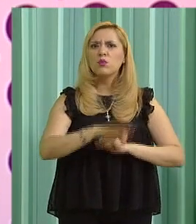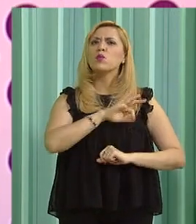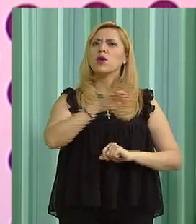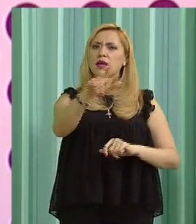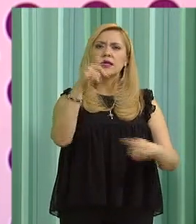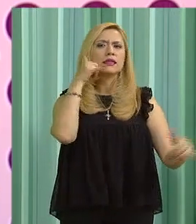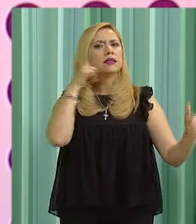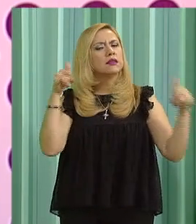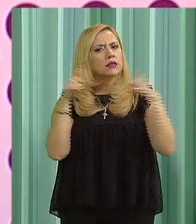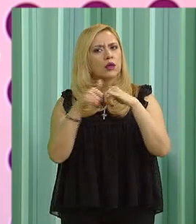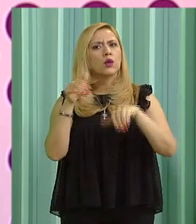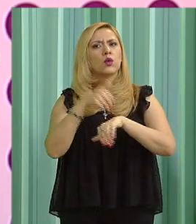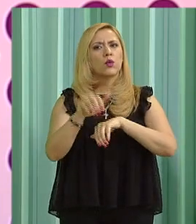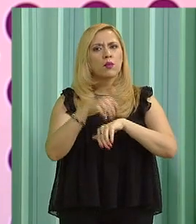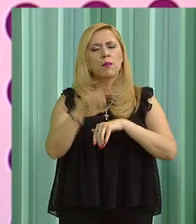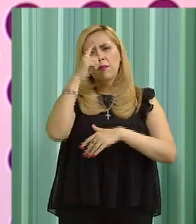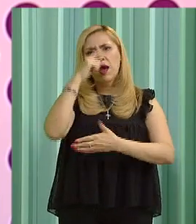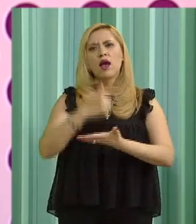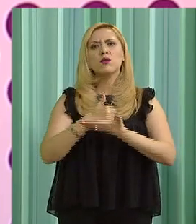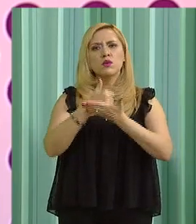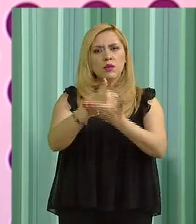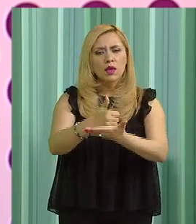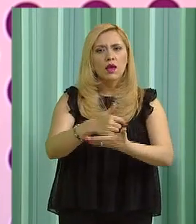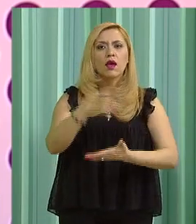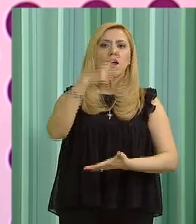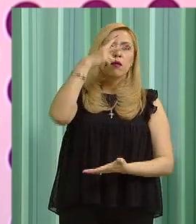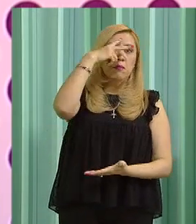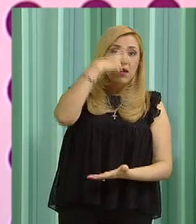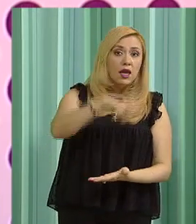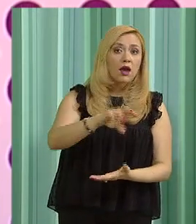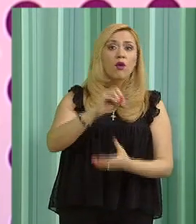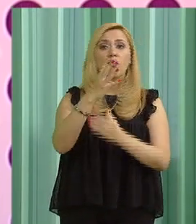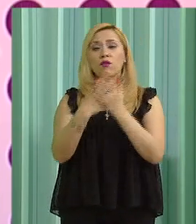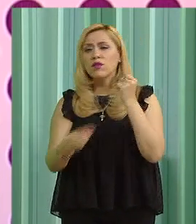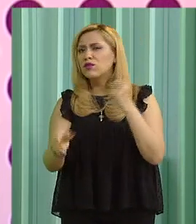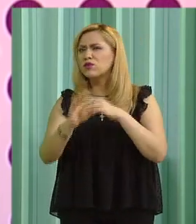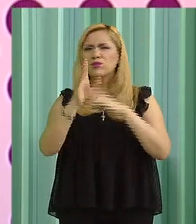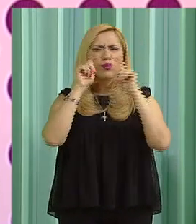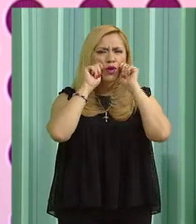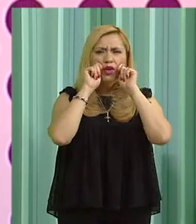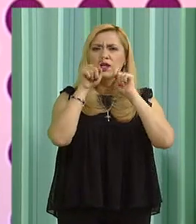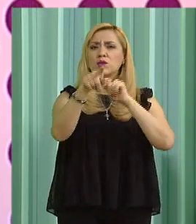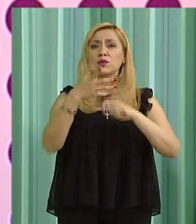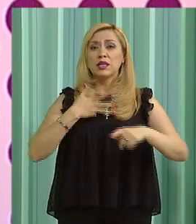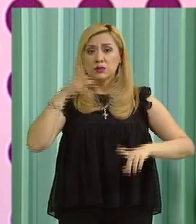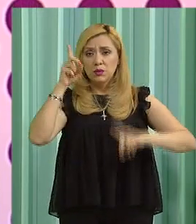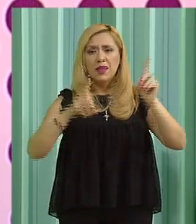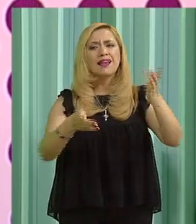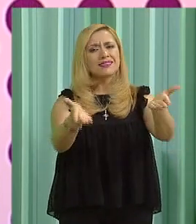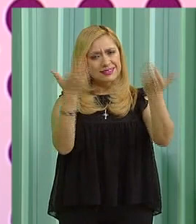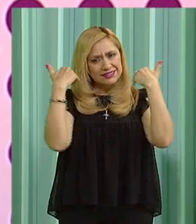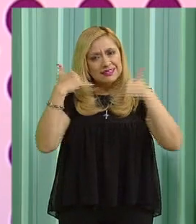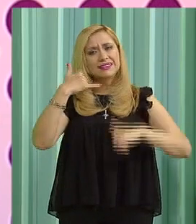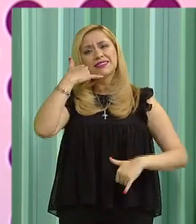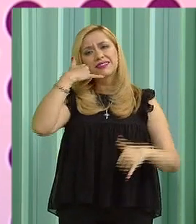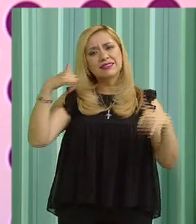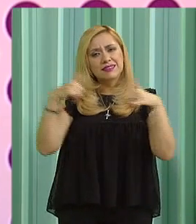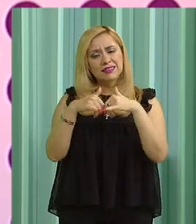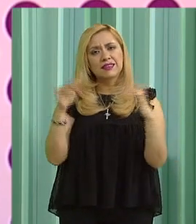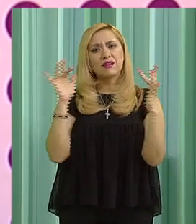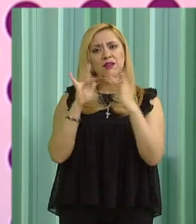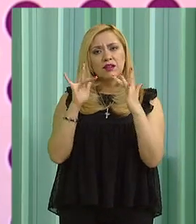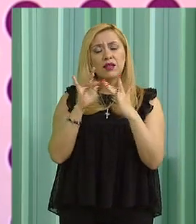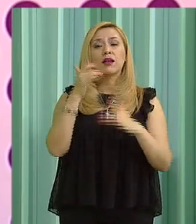la línea de ayuda, no importa de qué nacionalidad sean, si son mexicanos, refugiados, solicitantes, no importa. Si tienen alguna duda, llámenos, se quieren acercar